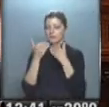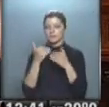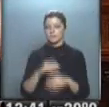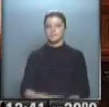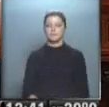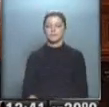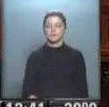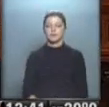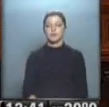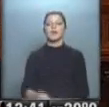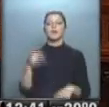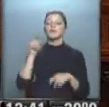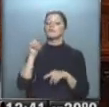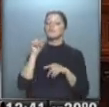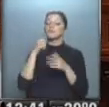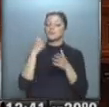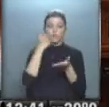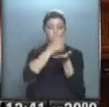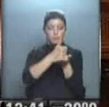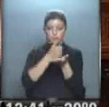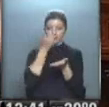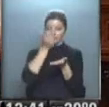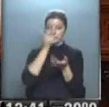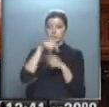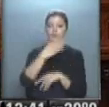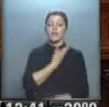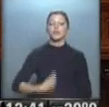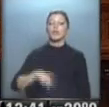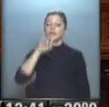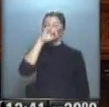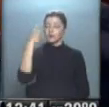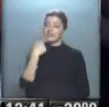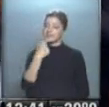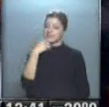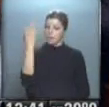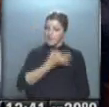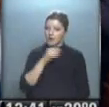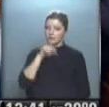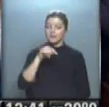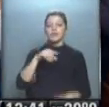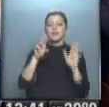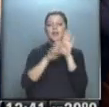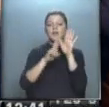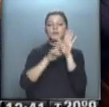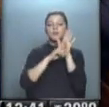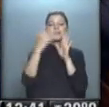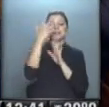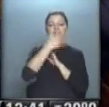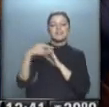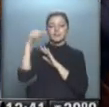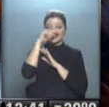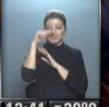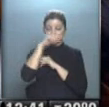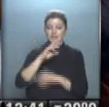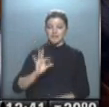sus presentaciones, el Estado Nacional afirma que la resolución CONFER 577 del 2009... en la que